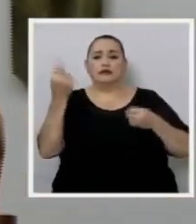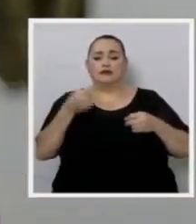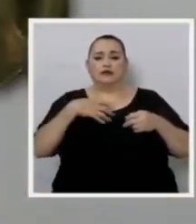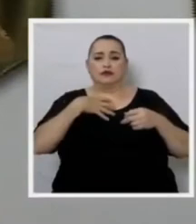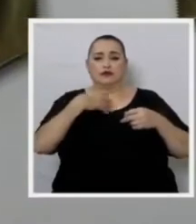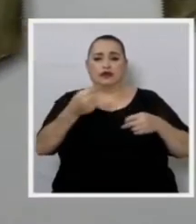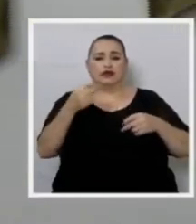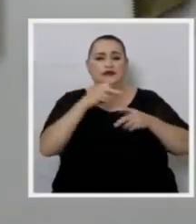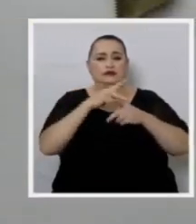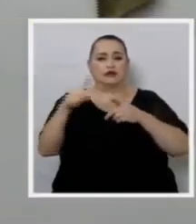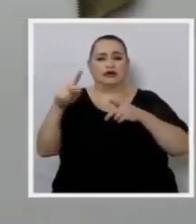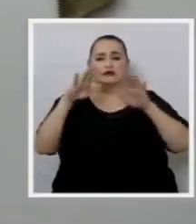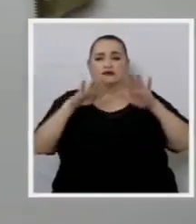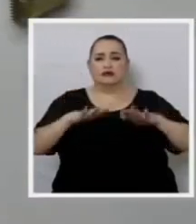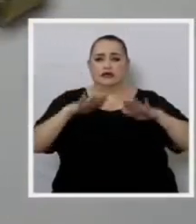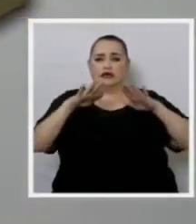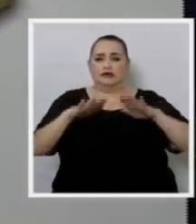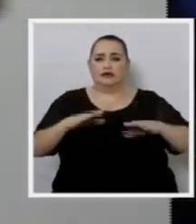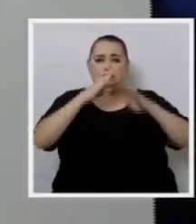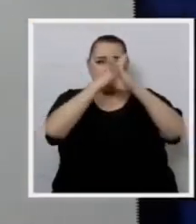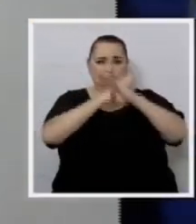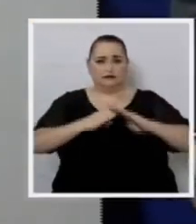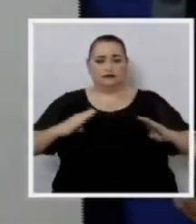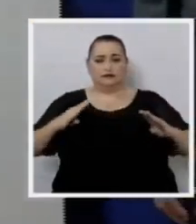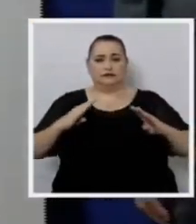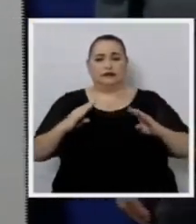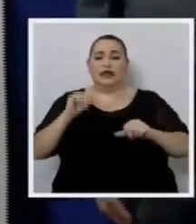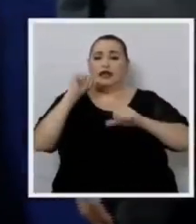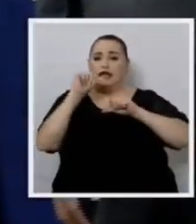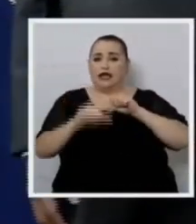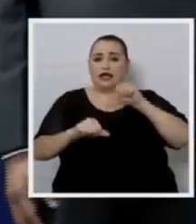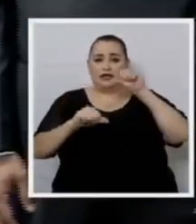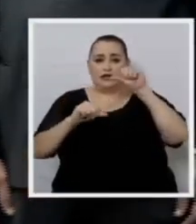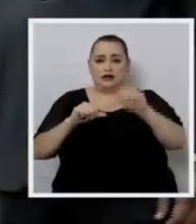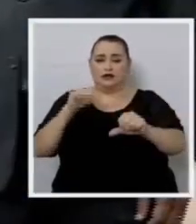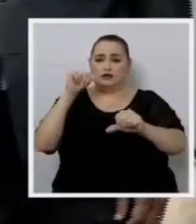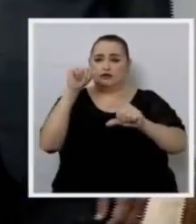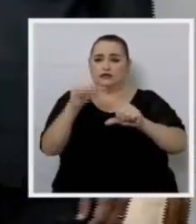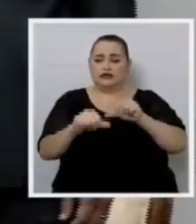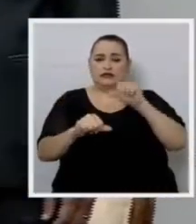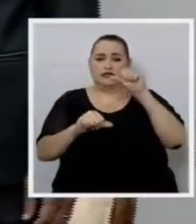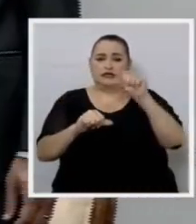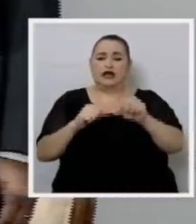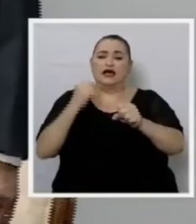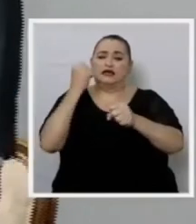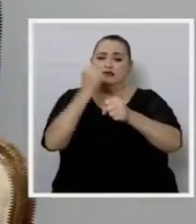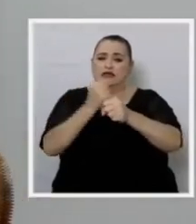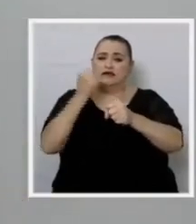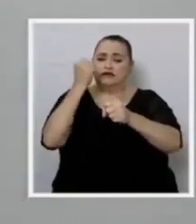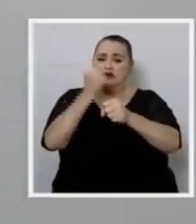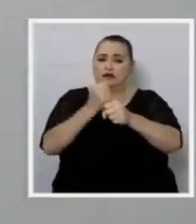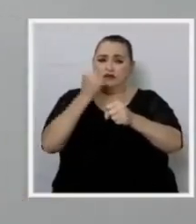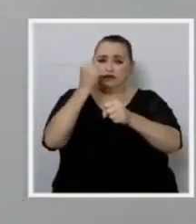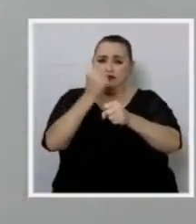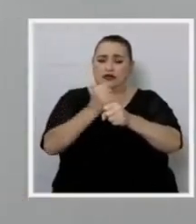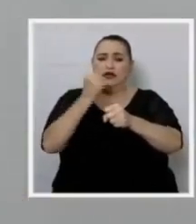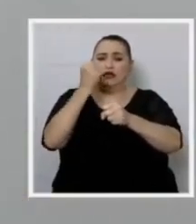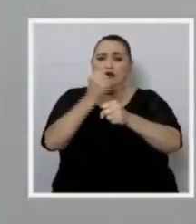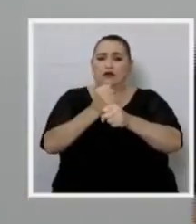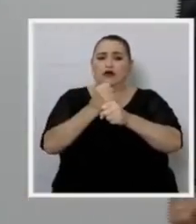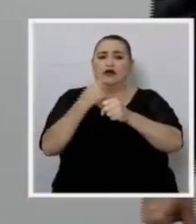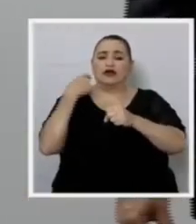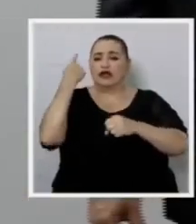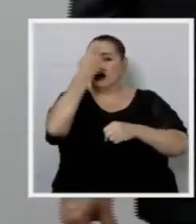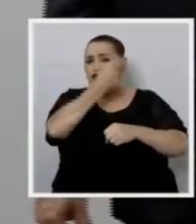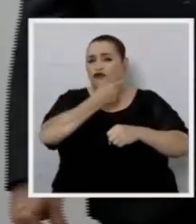zamora chavarría vicepresidenta del ts y cita el motivo de la renuncia y el pleno conocimiento de